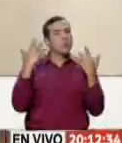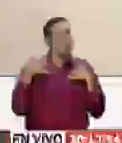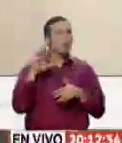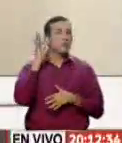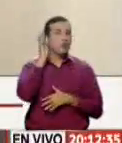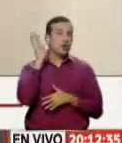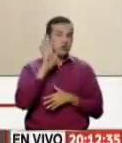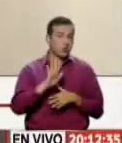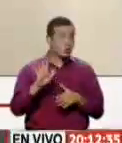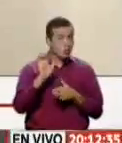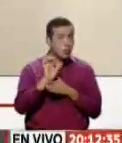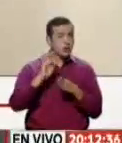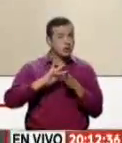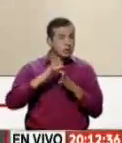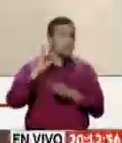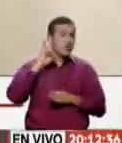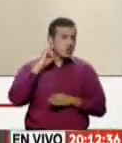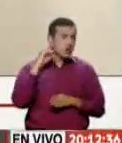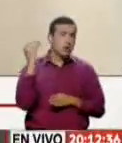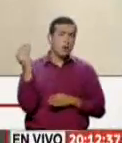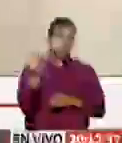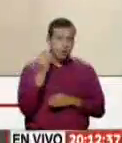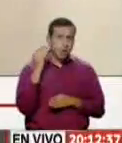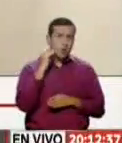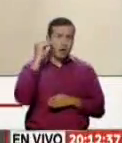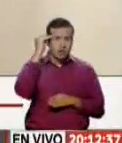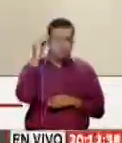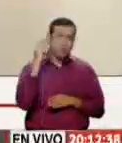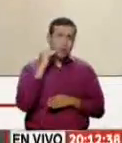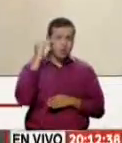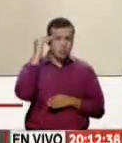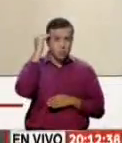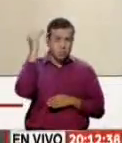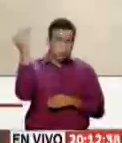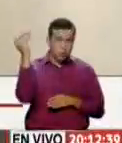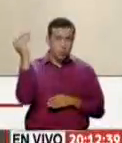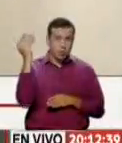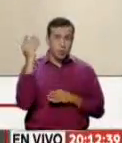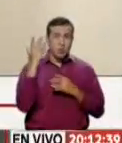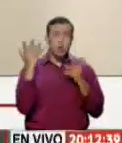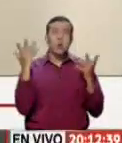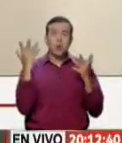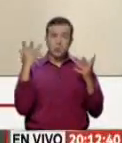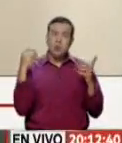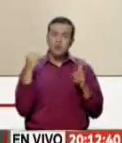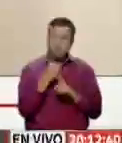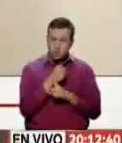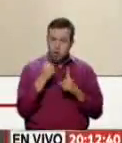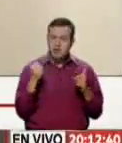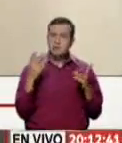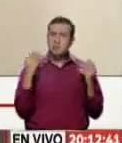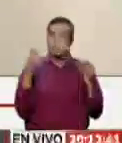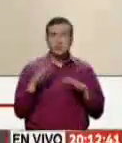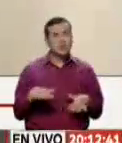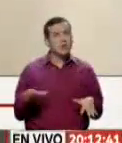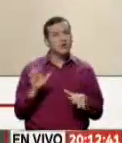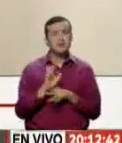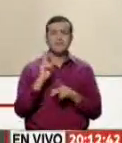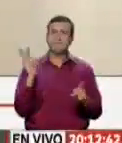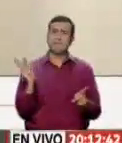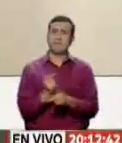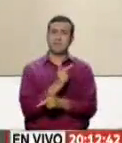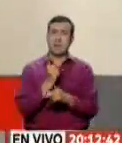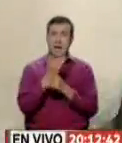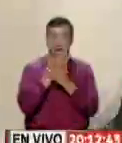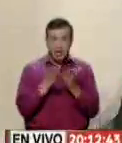mujer ecuatoriana, niña, adolescente, incluso adulta y adulta mayor, de poder ser objeto de violencia. Esta situación